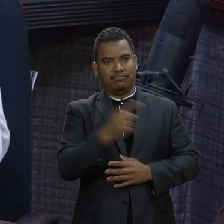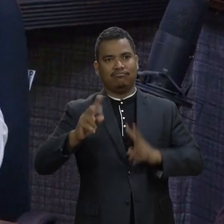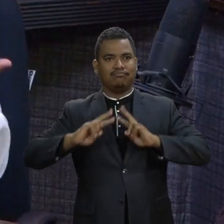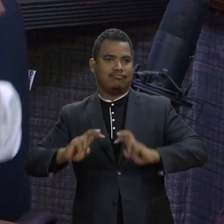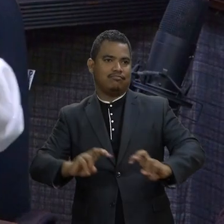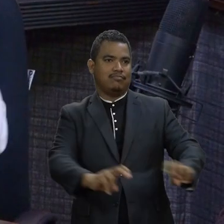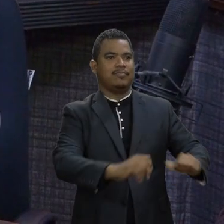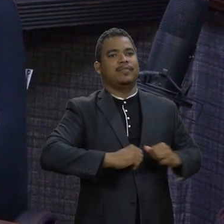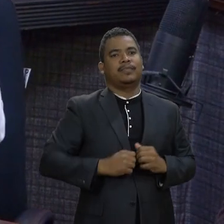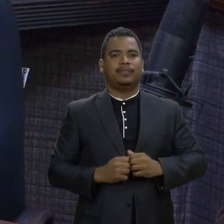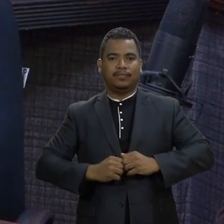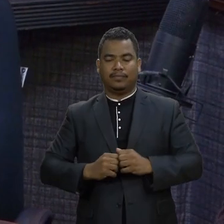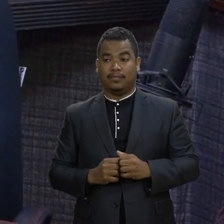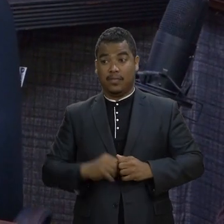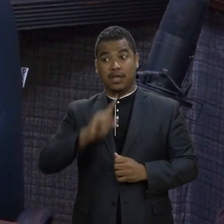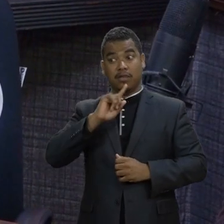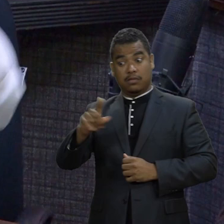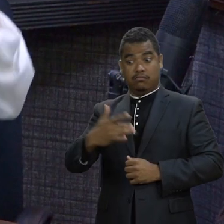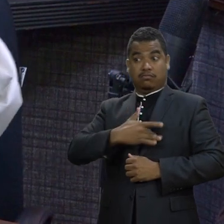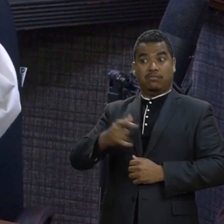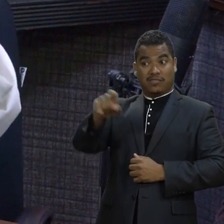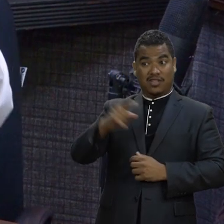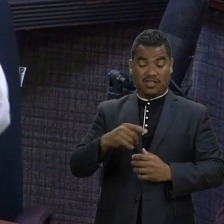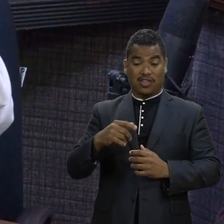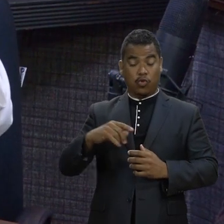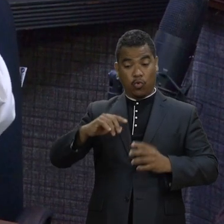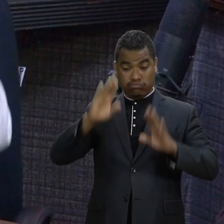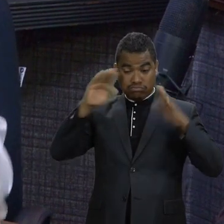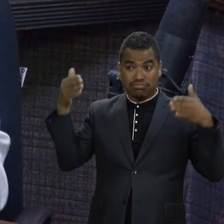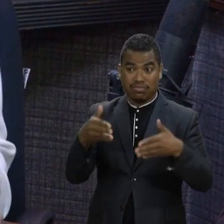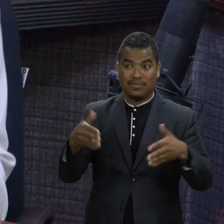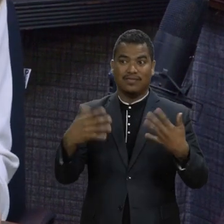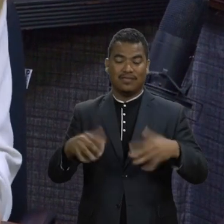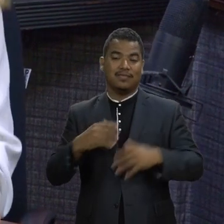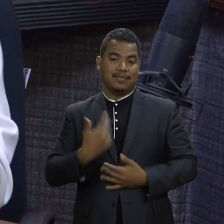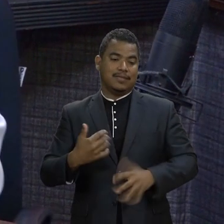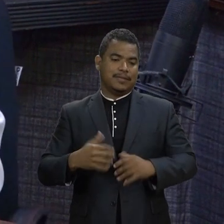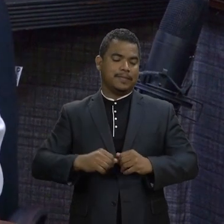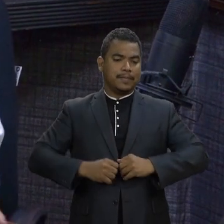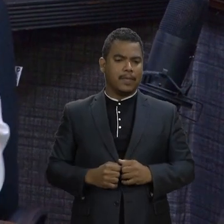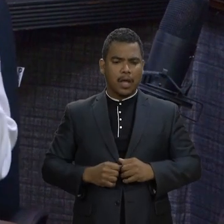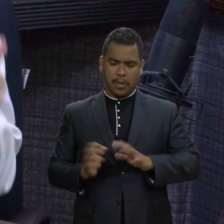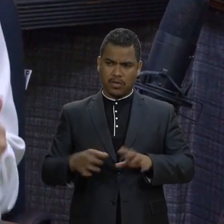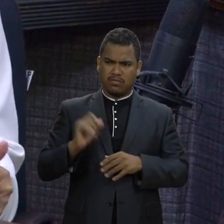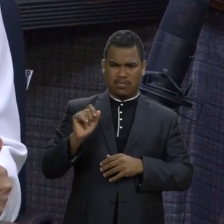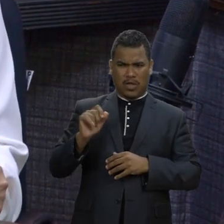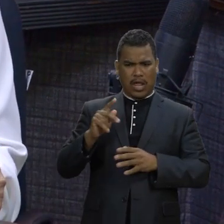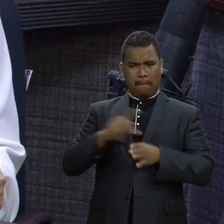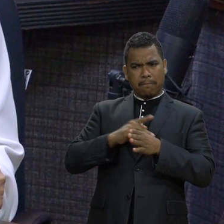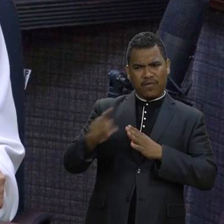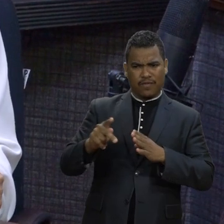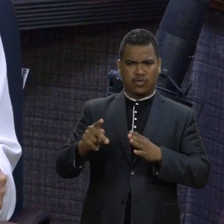estoy como en un proceso de hartazgo, sí, que es mayor que estar alta. Pero como bien